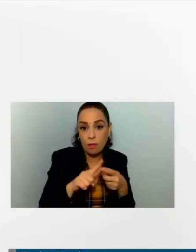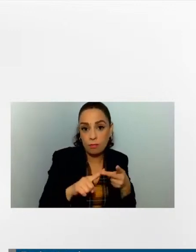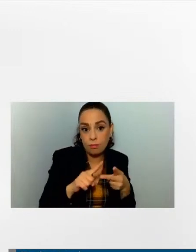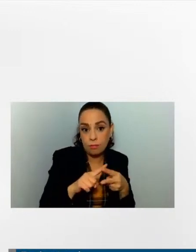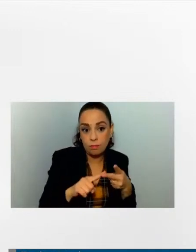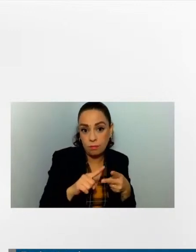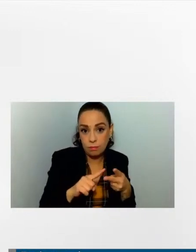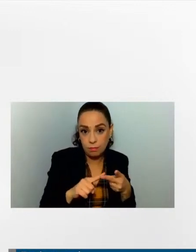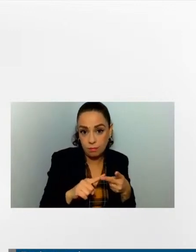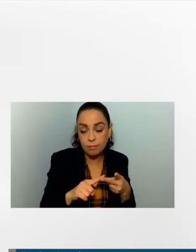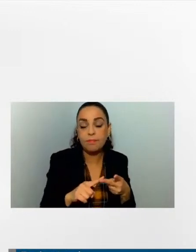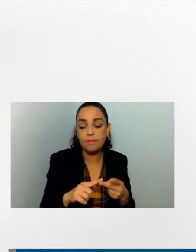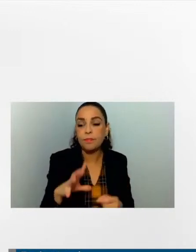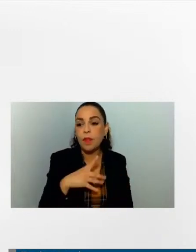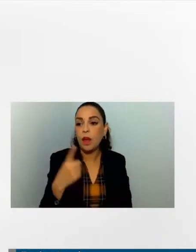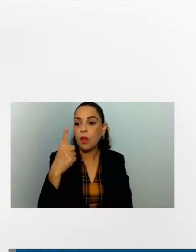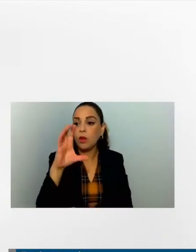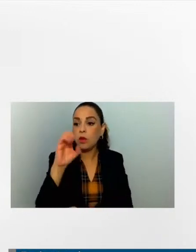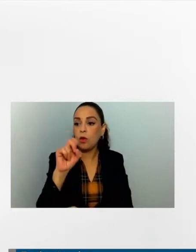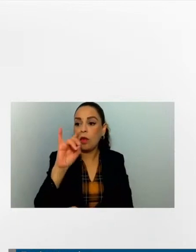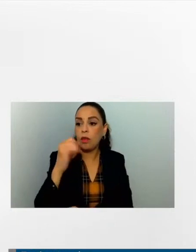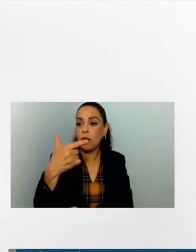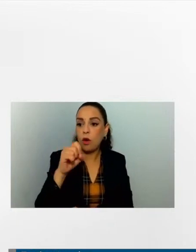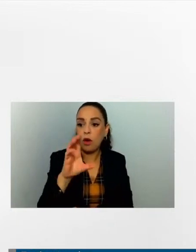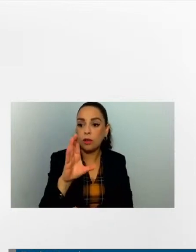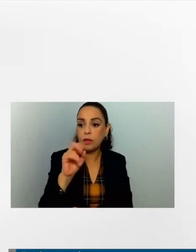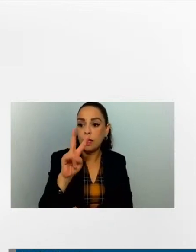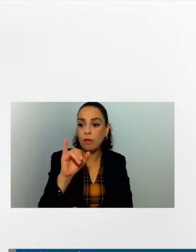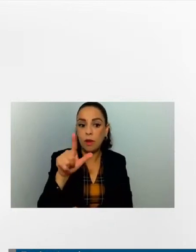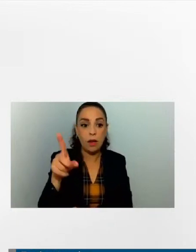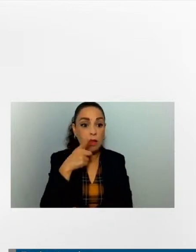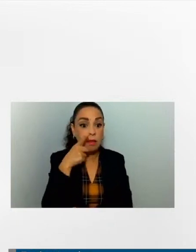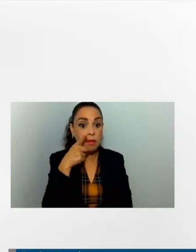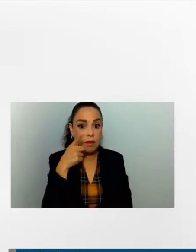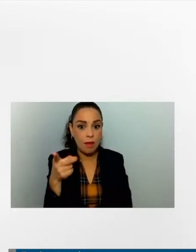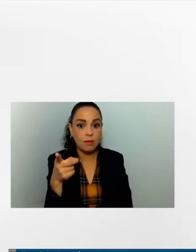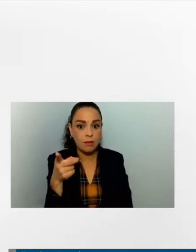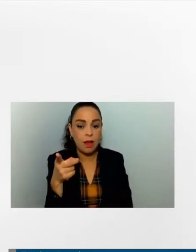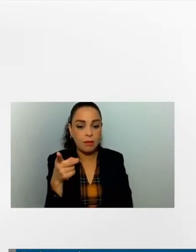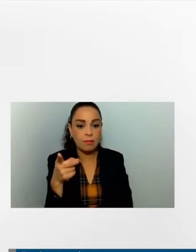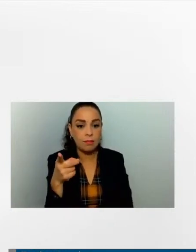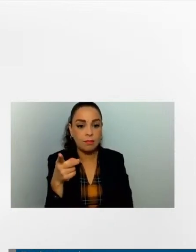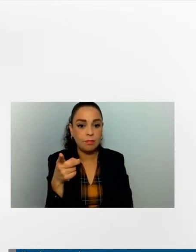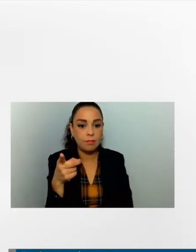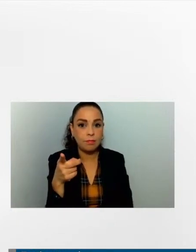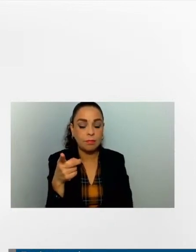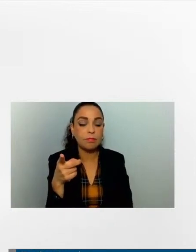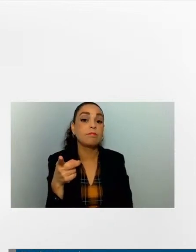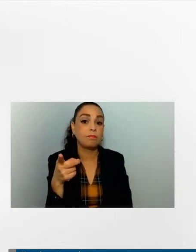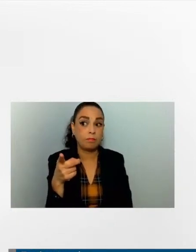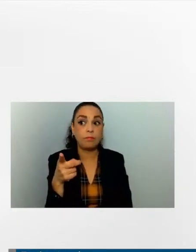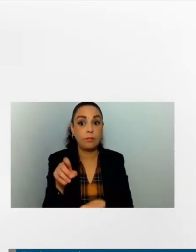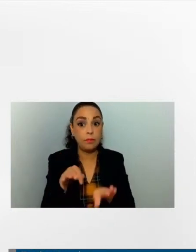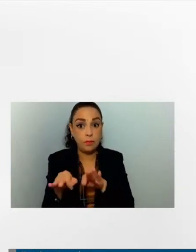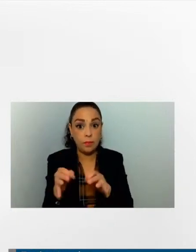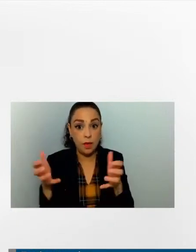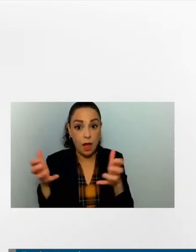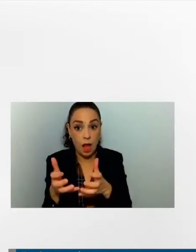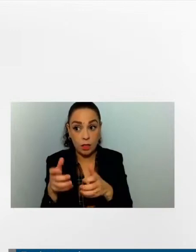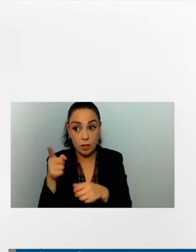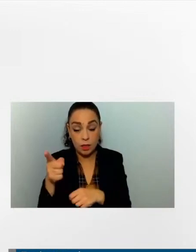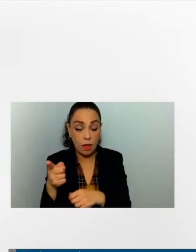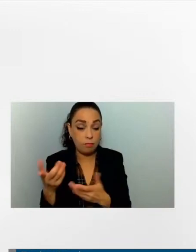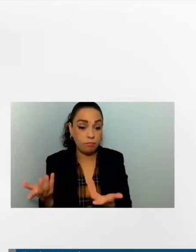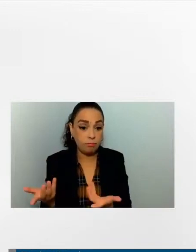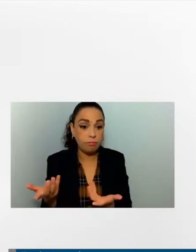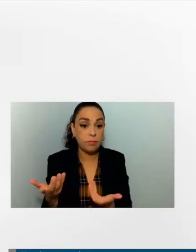código donde específicamente el Código Civil pues sí decía que las labores domésticas son contribuciones